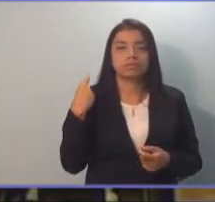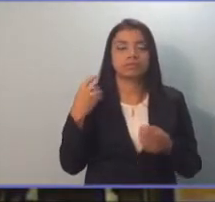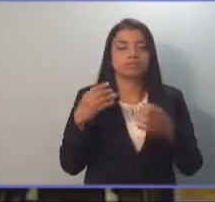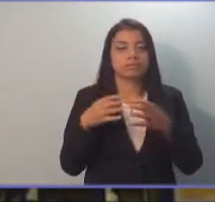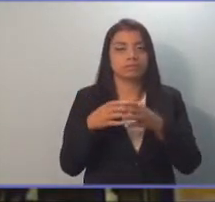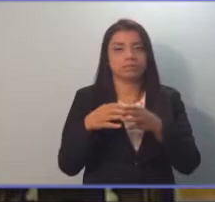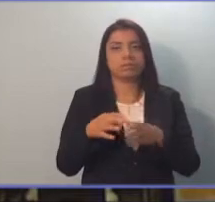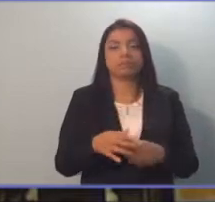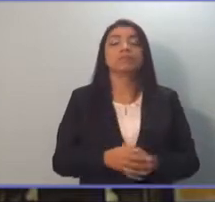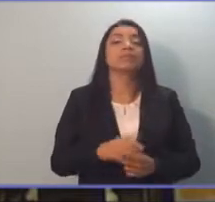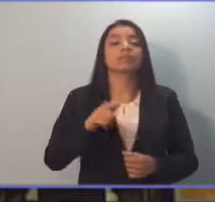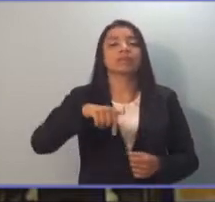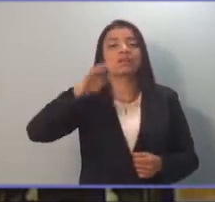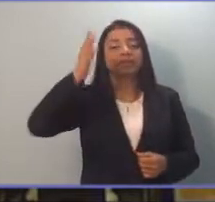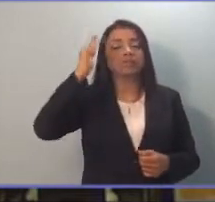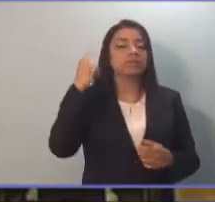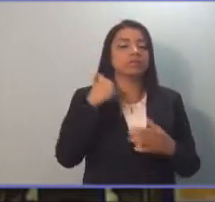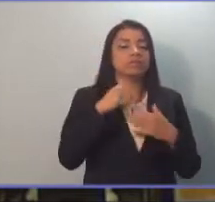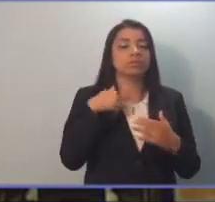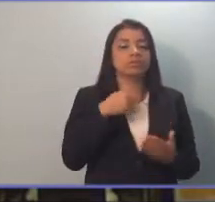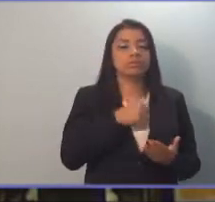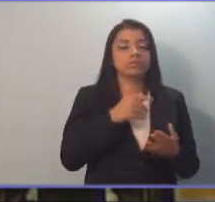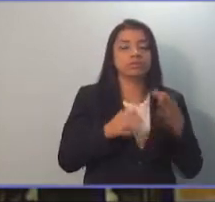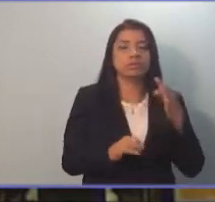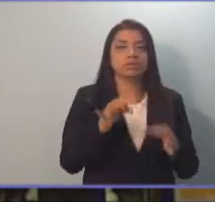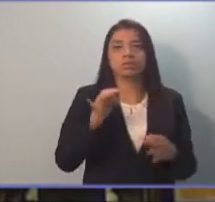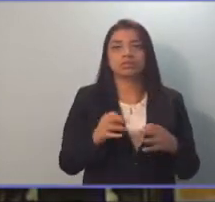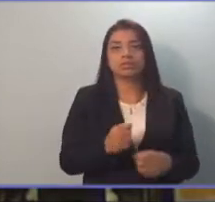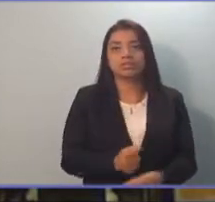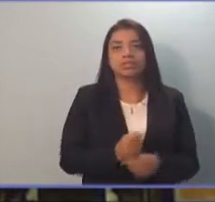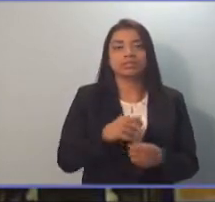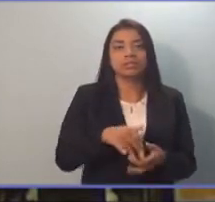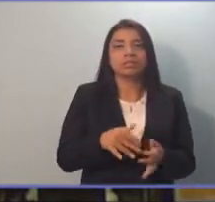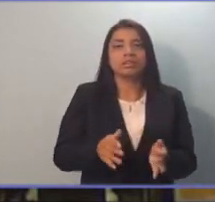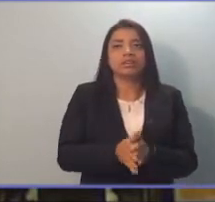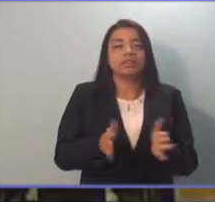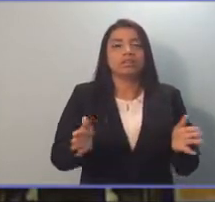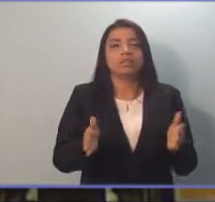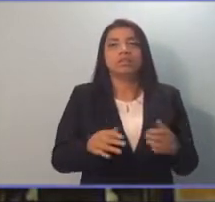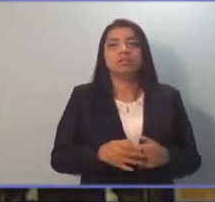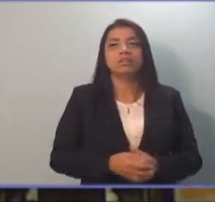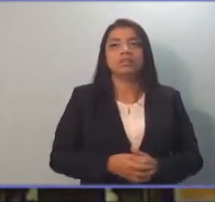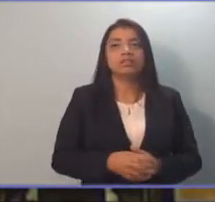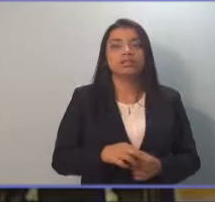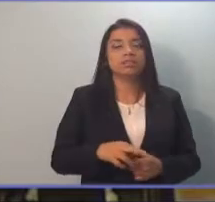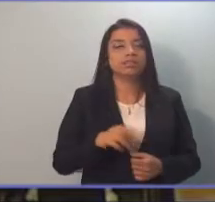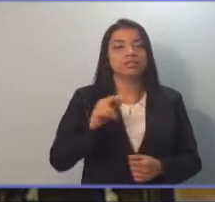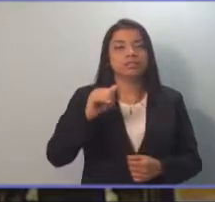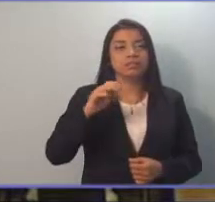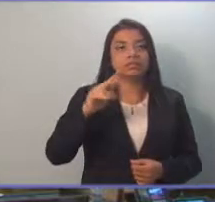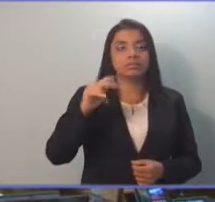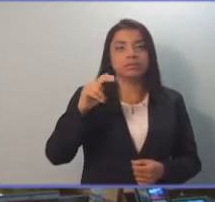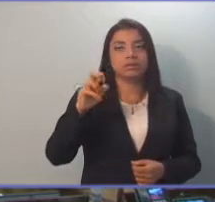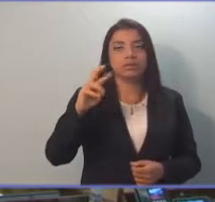Intermedios. Tiene la palabra el señor ministro de Justicia y Seguridad Pública, Ramírez